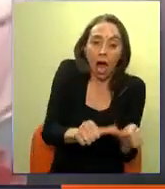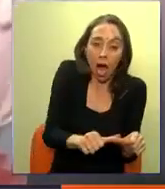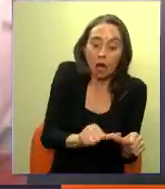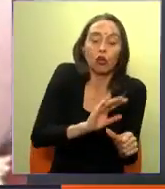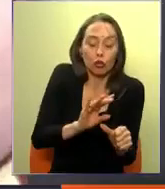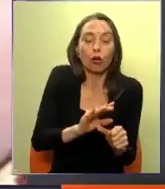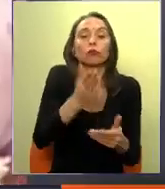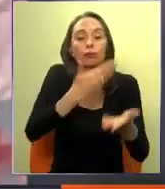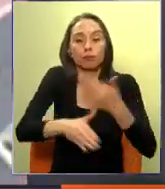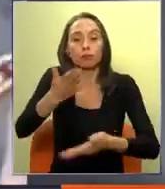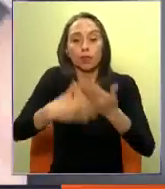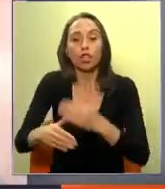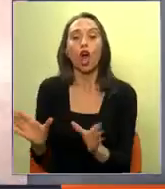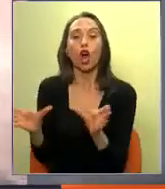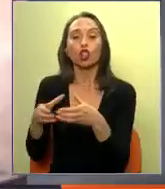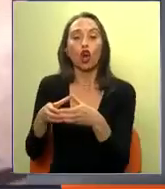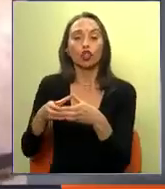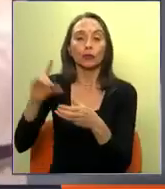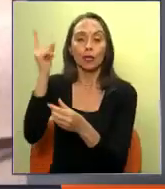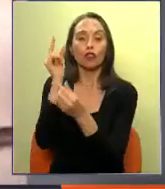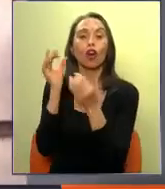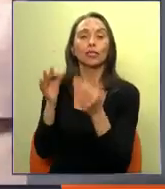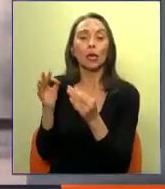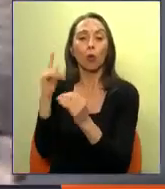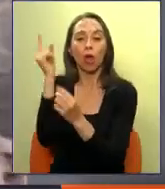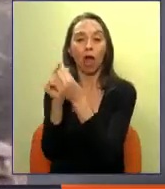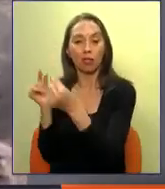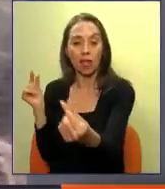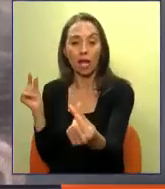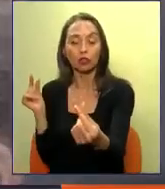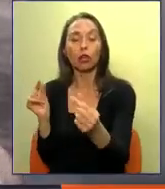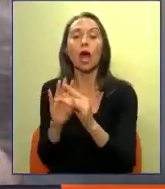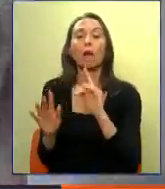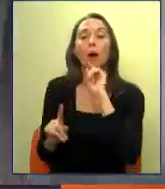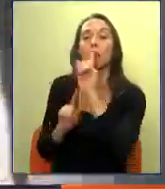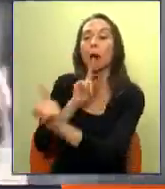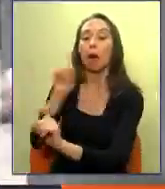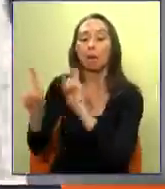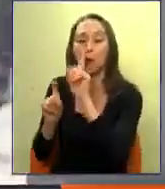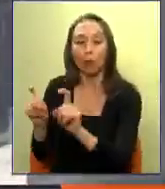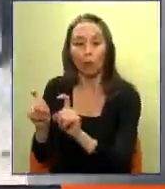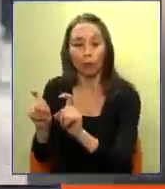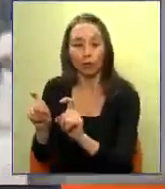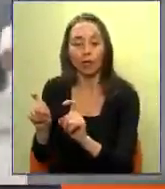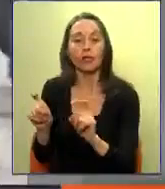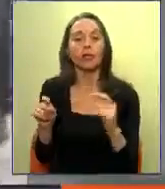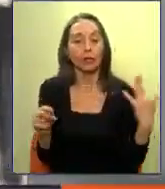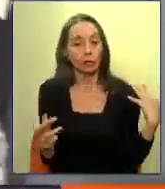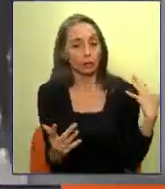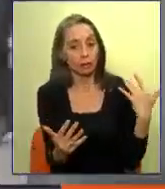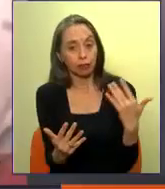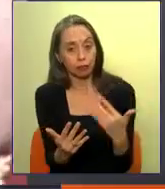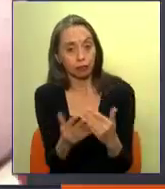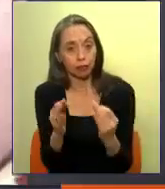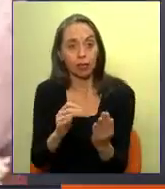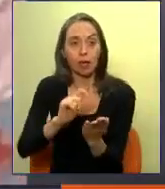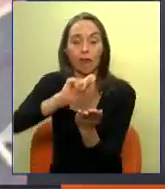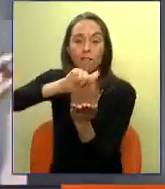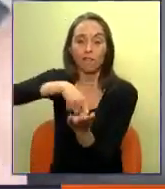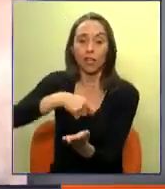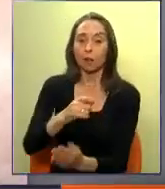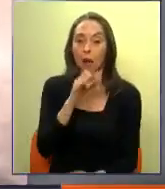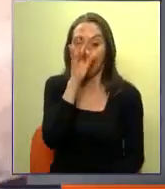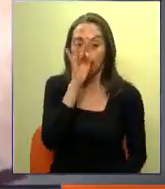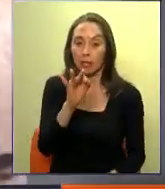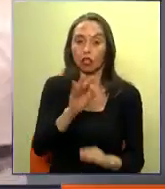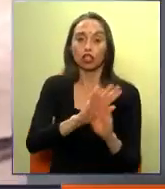de Seguridad Nacional se transformó en un órgano meramente consultivo. Desde entonces, de manera formal, la firma de Augusto Pinochet